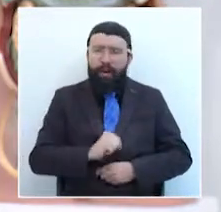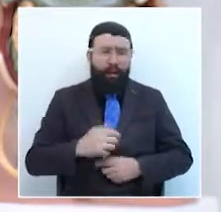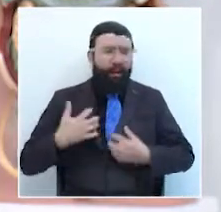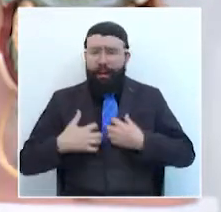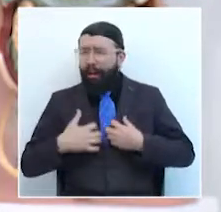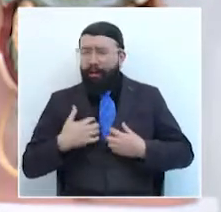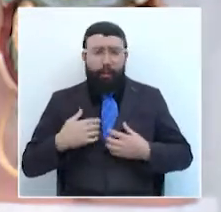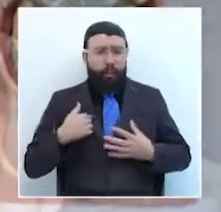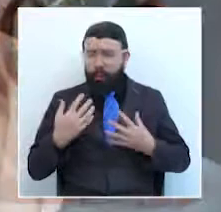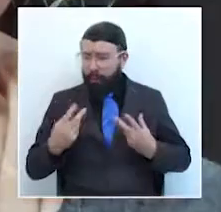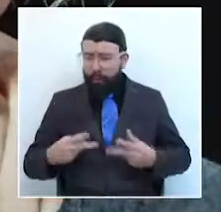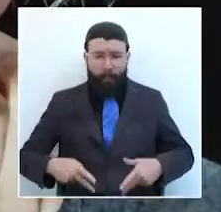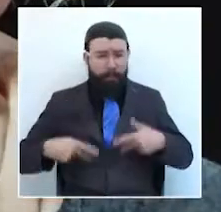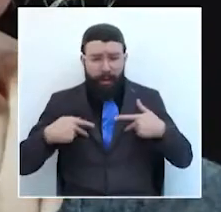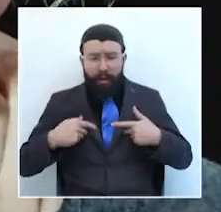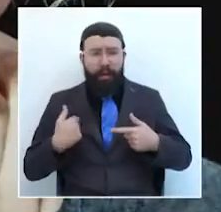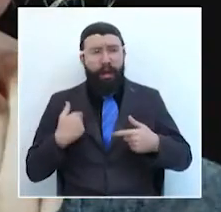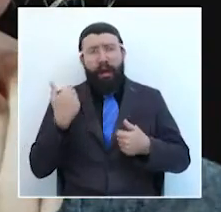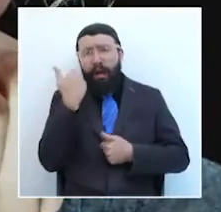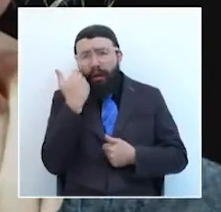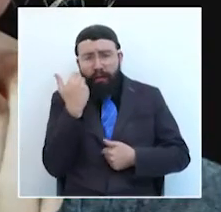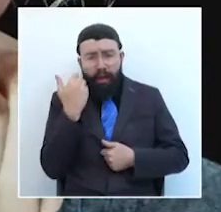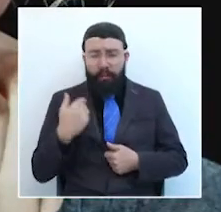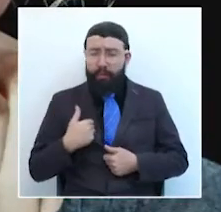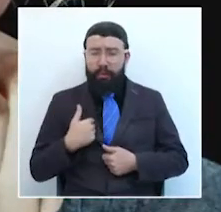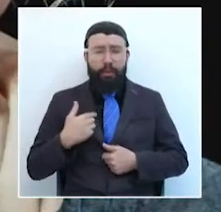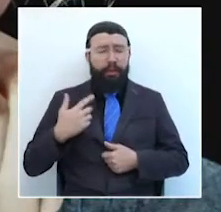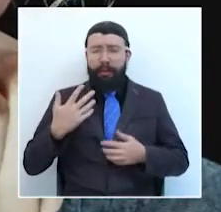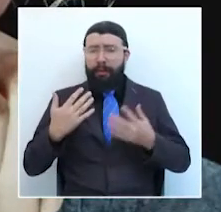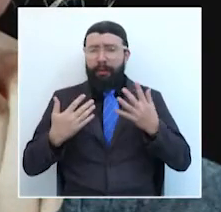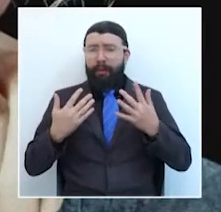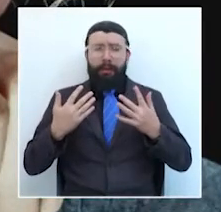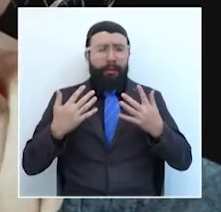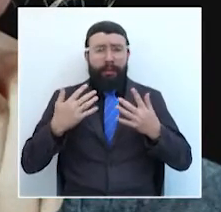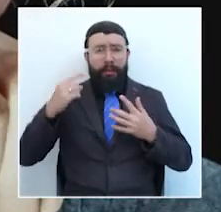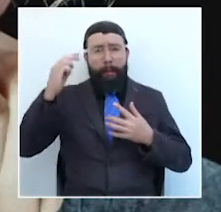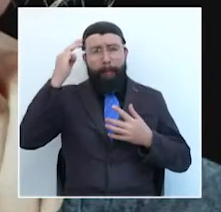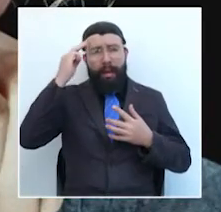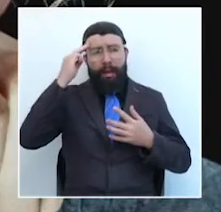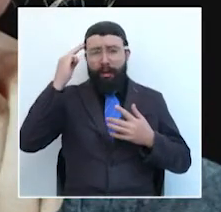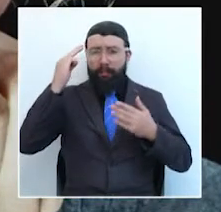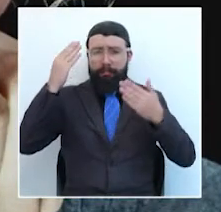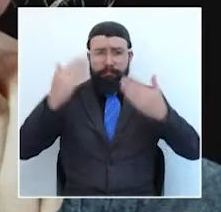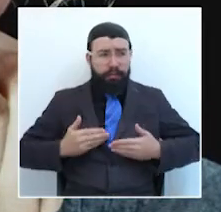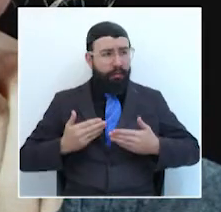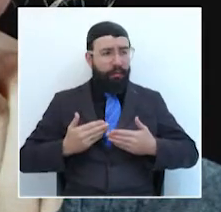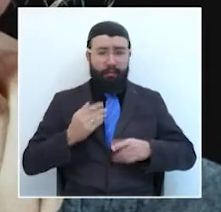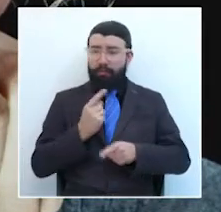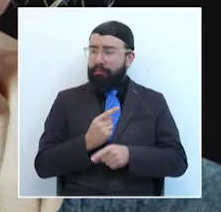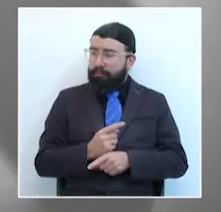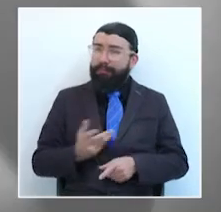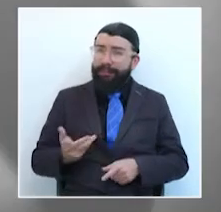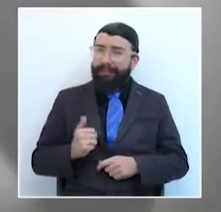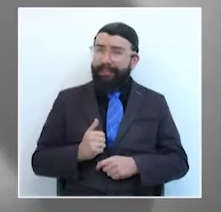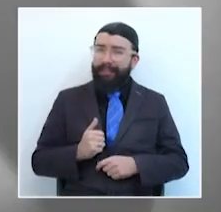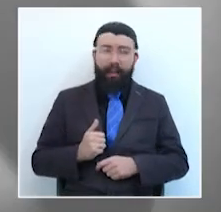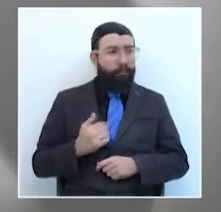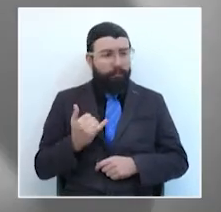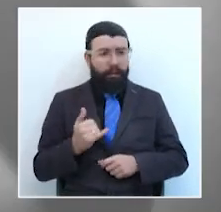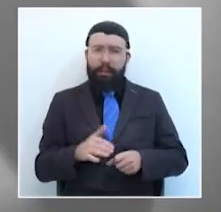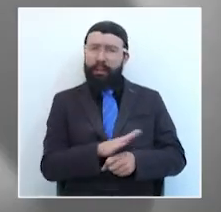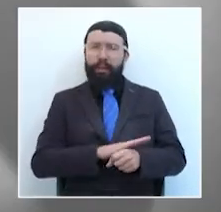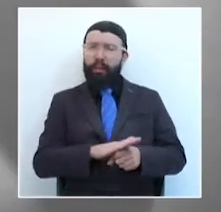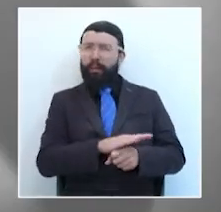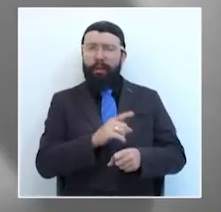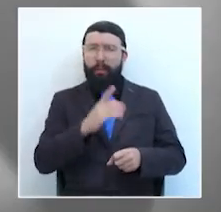cambios fisiológicos y hasta bloqueos digámoslo como mentales y estas situaciones se dan porque